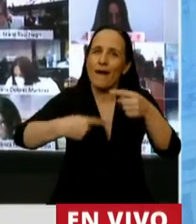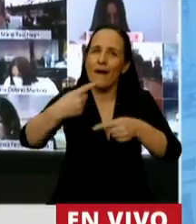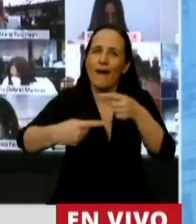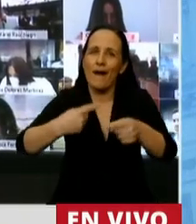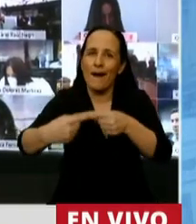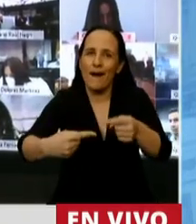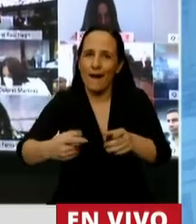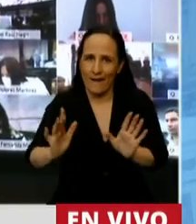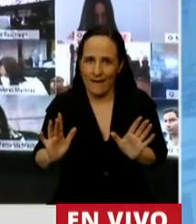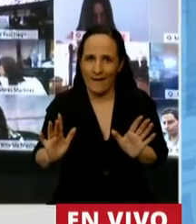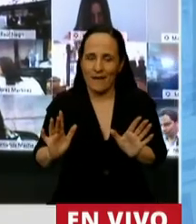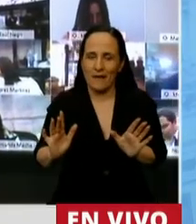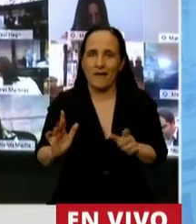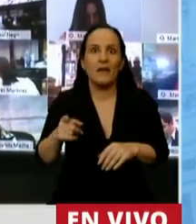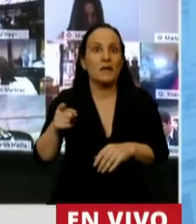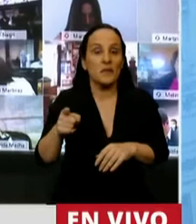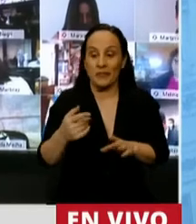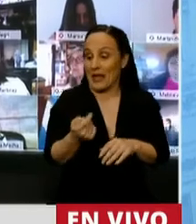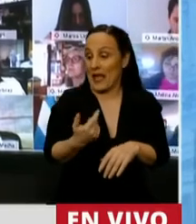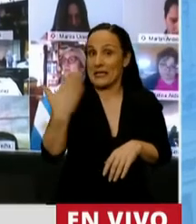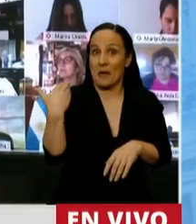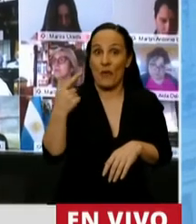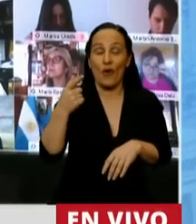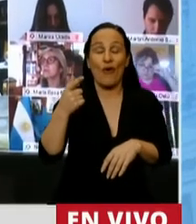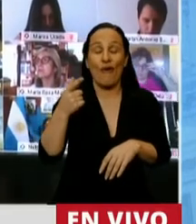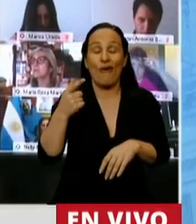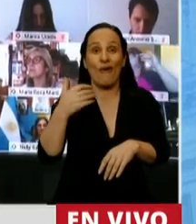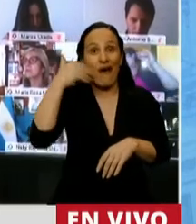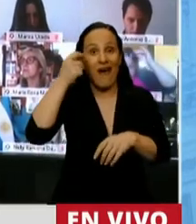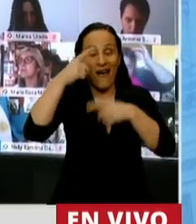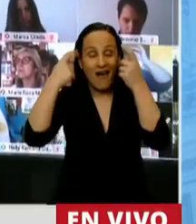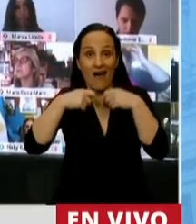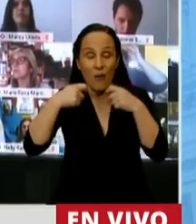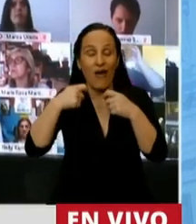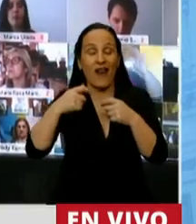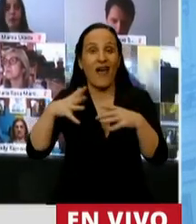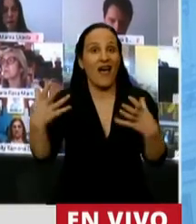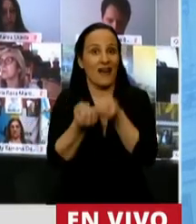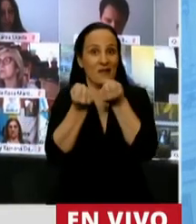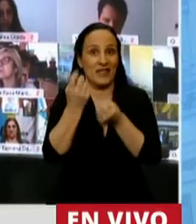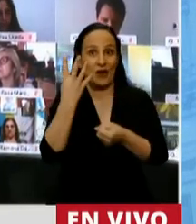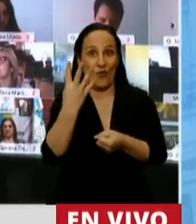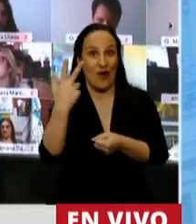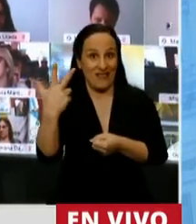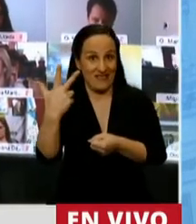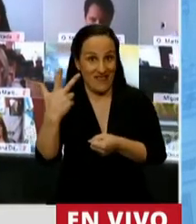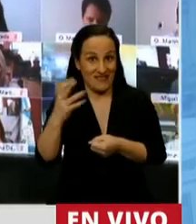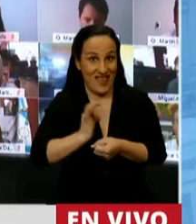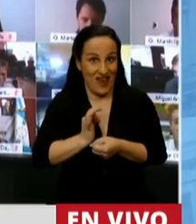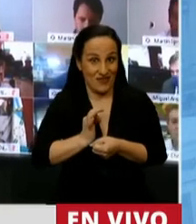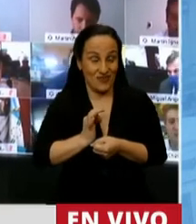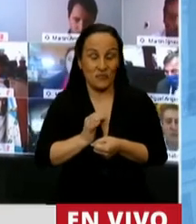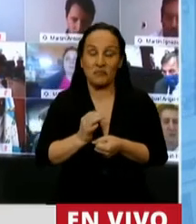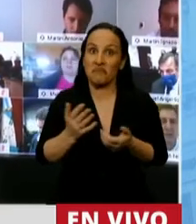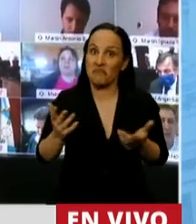vano. Hace pocos días las abuelas cumplieron 43 años y la verdad que es una de esas fechas